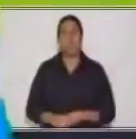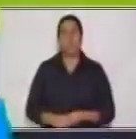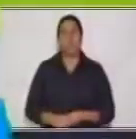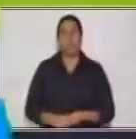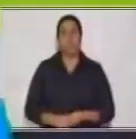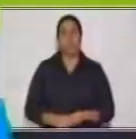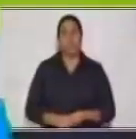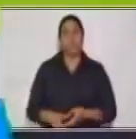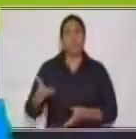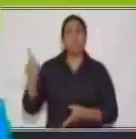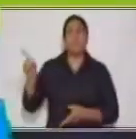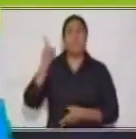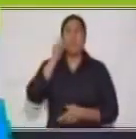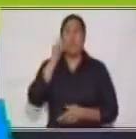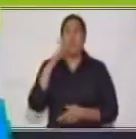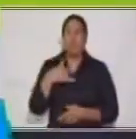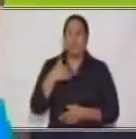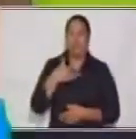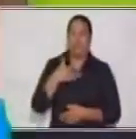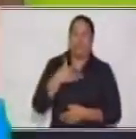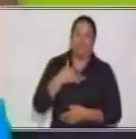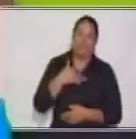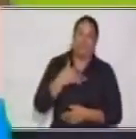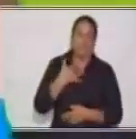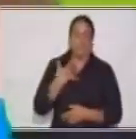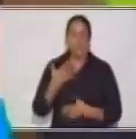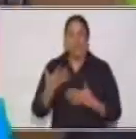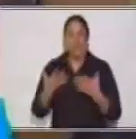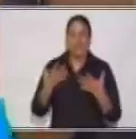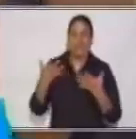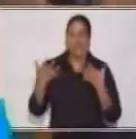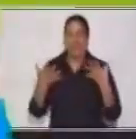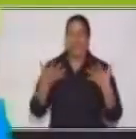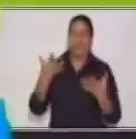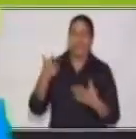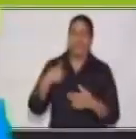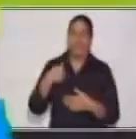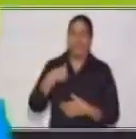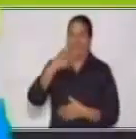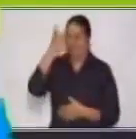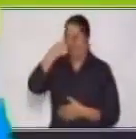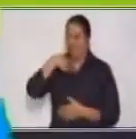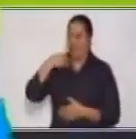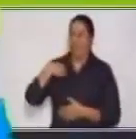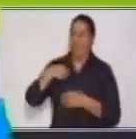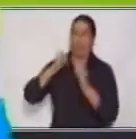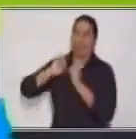El hombre se sintió mal, dice. Acá, el hombre se sintió mal.